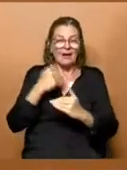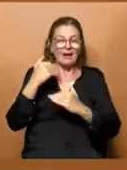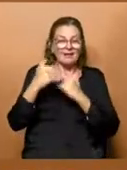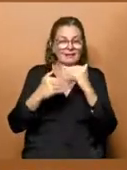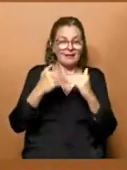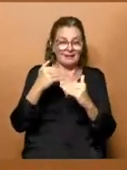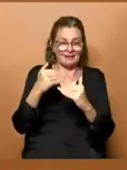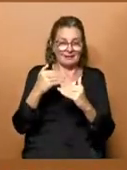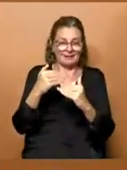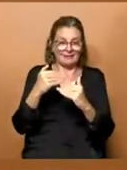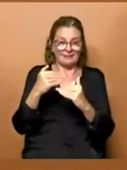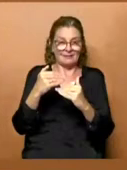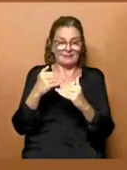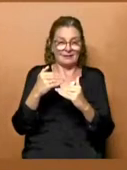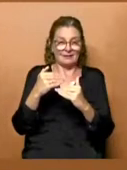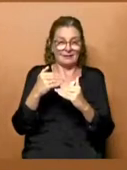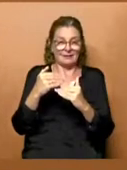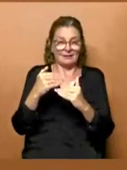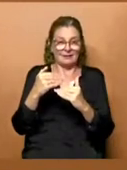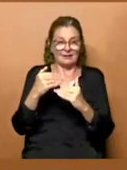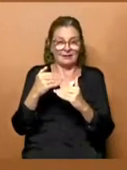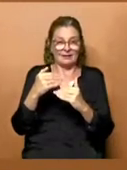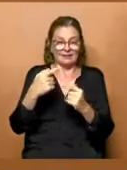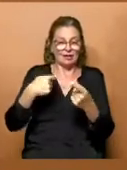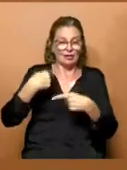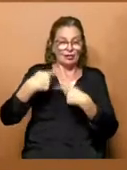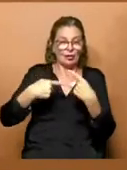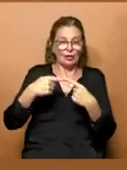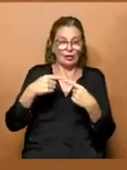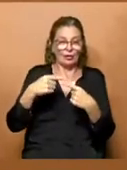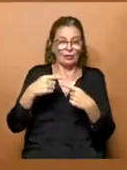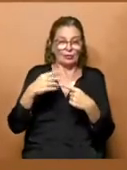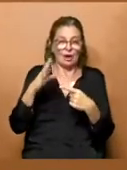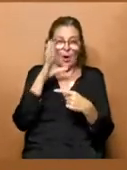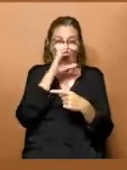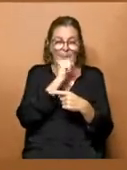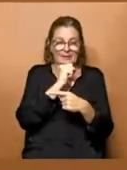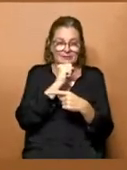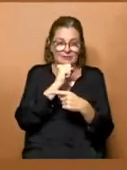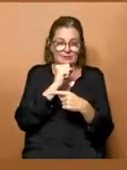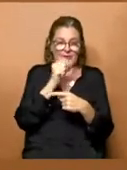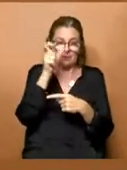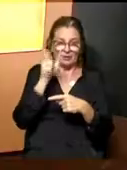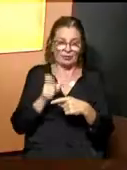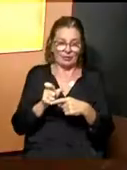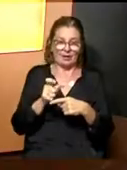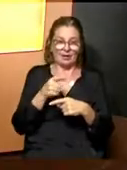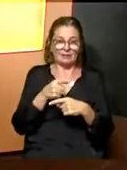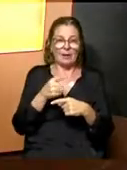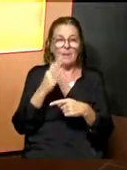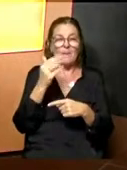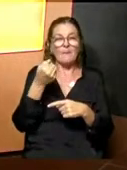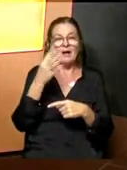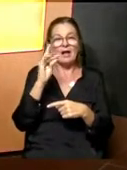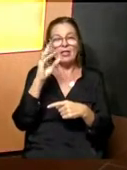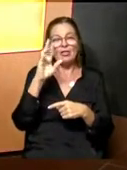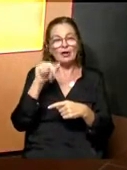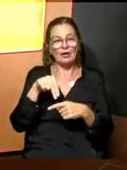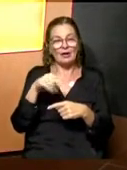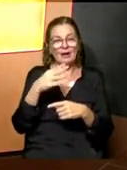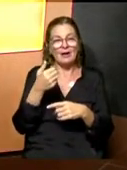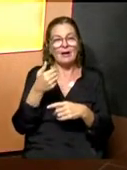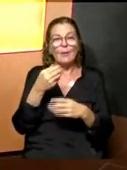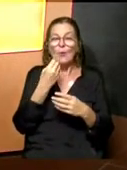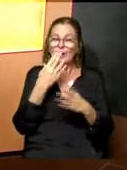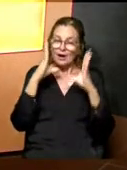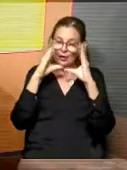este andamiaje, ¿no?, de opresión de cuerpos. Álvaro Padrón, analista internacional, buenas